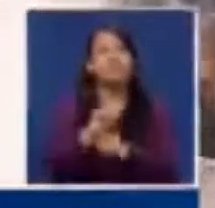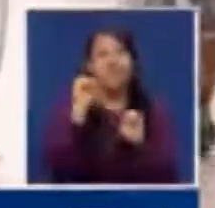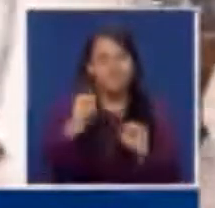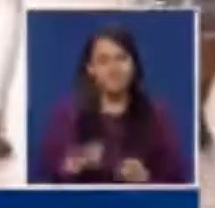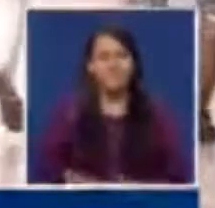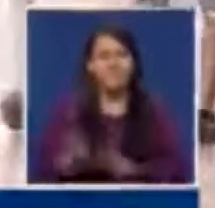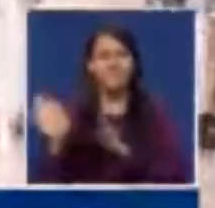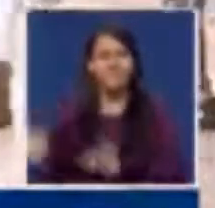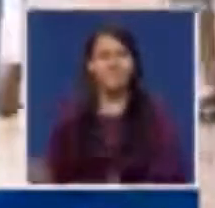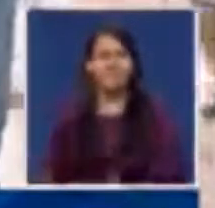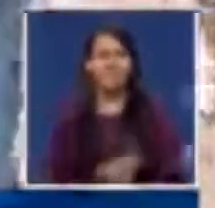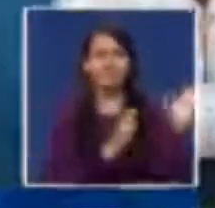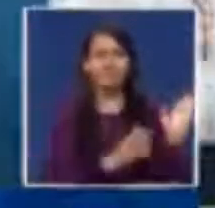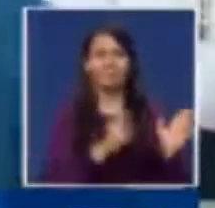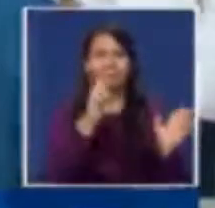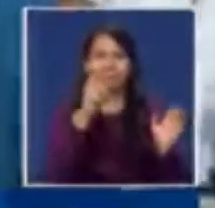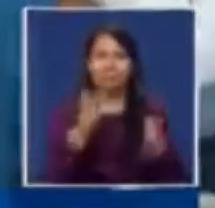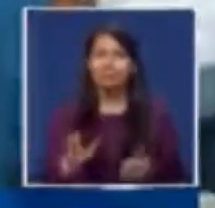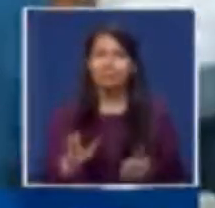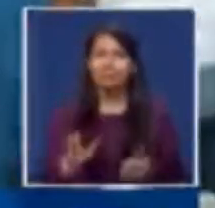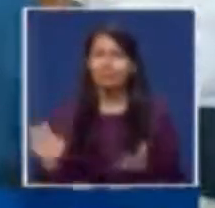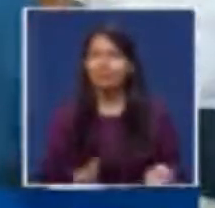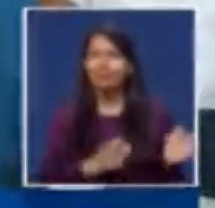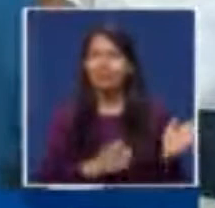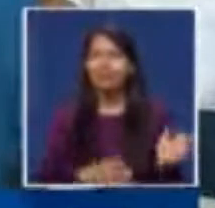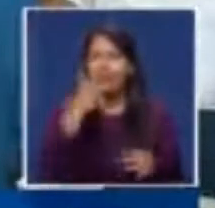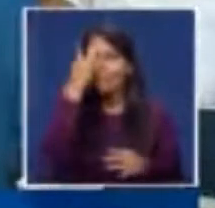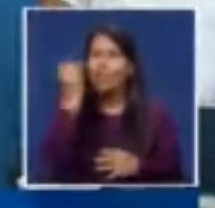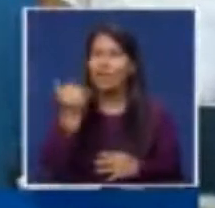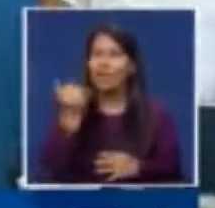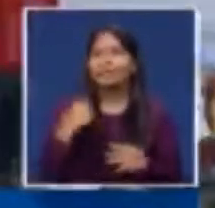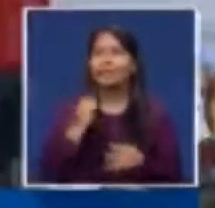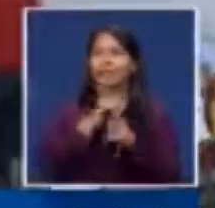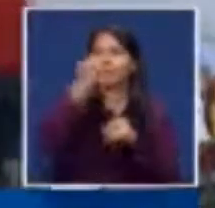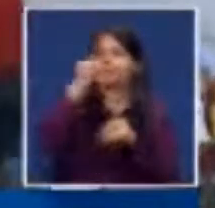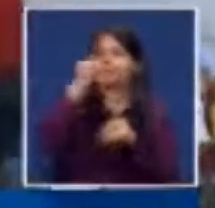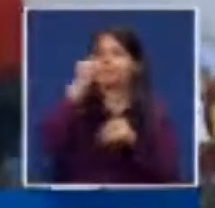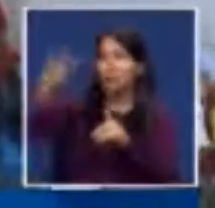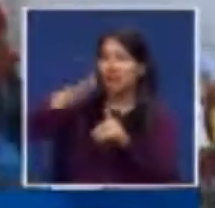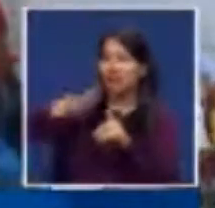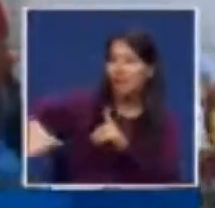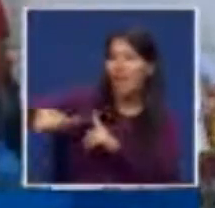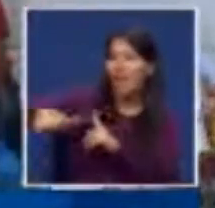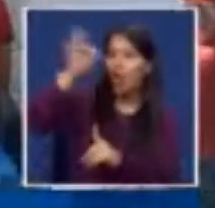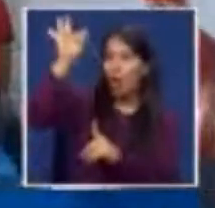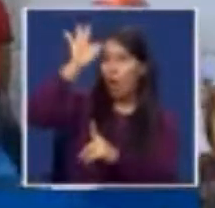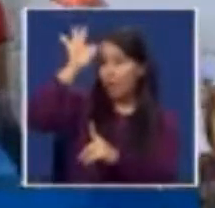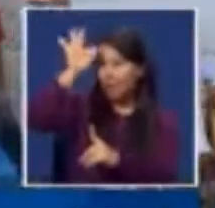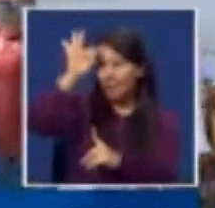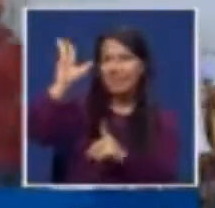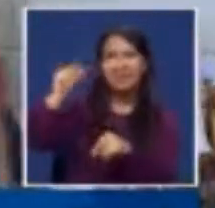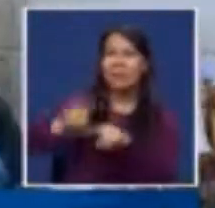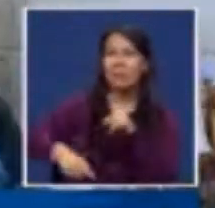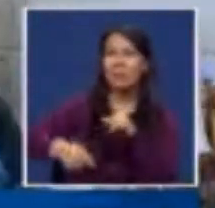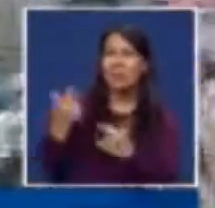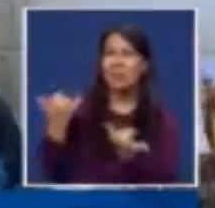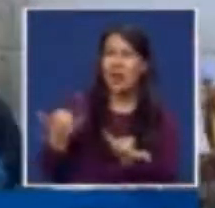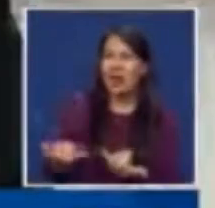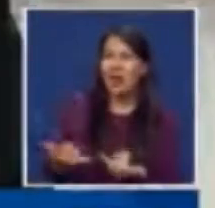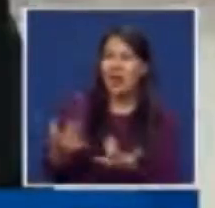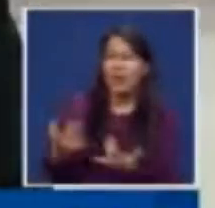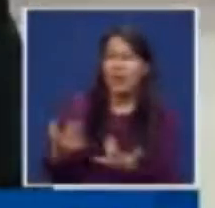pasar a una segunda etapa, ya que el sistema de salud no está preparado para una posible segunda ola de